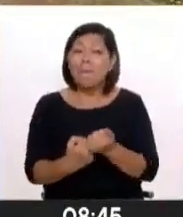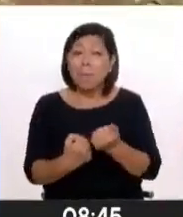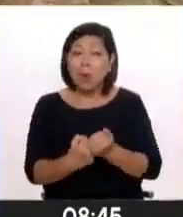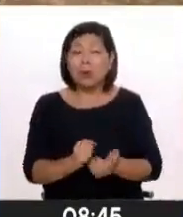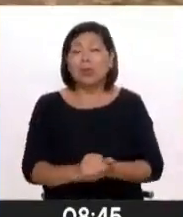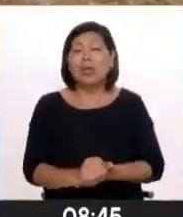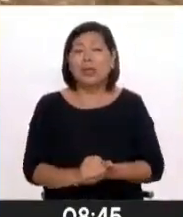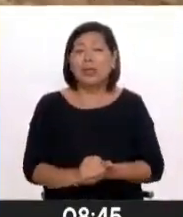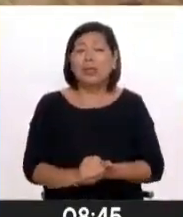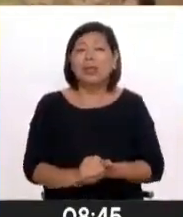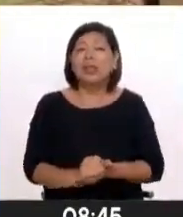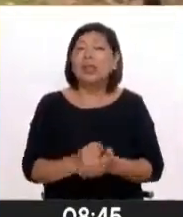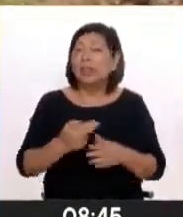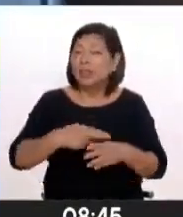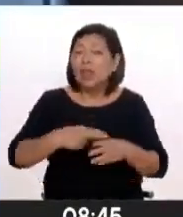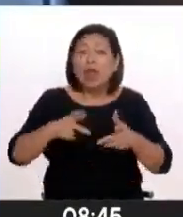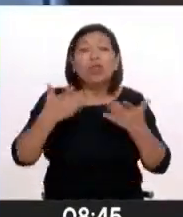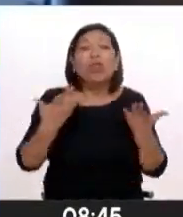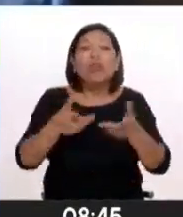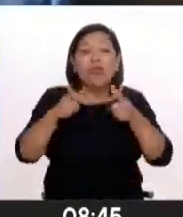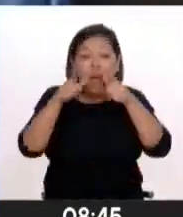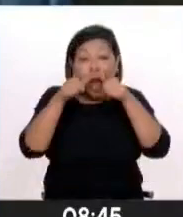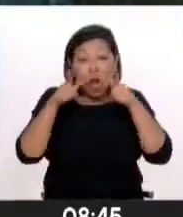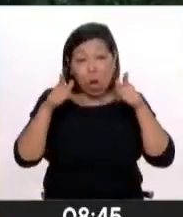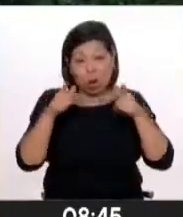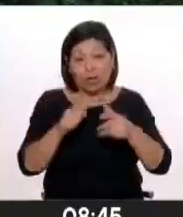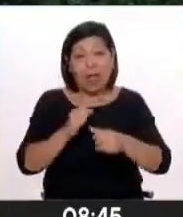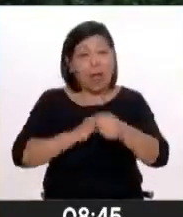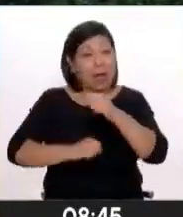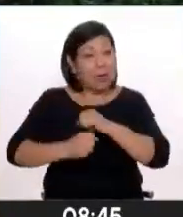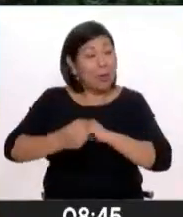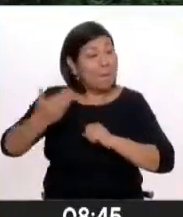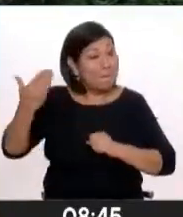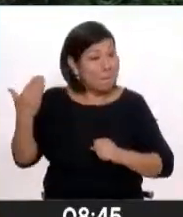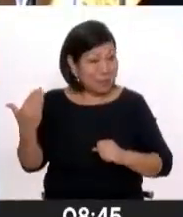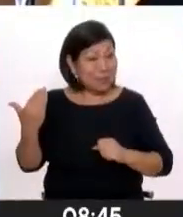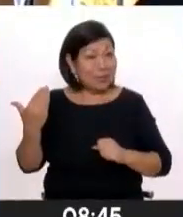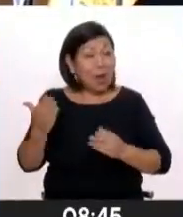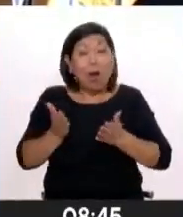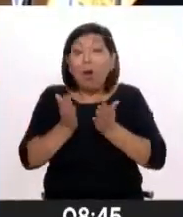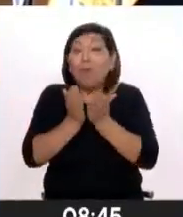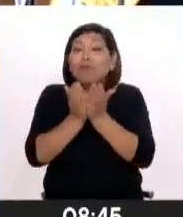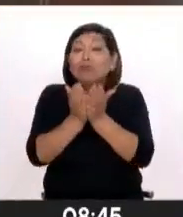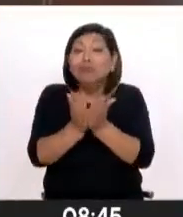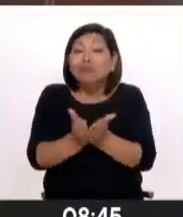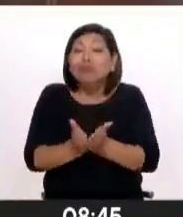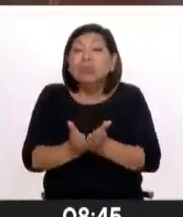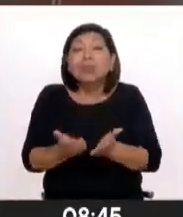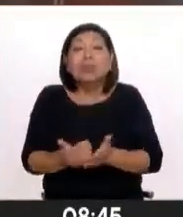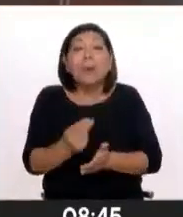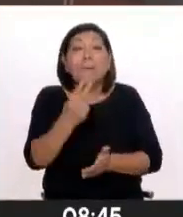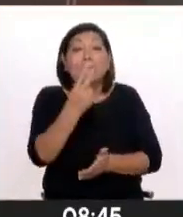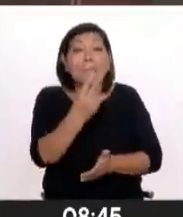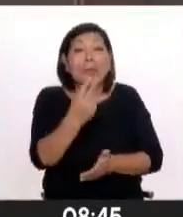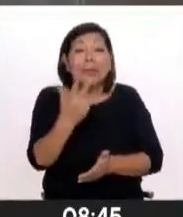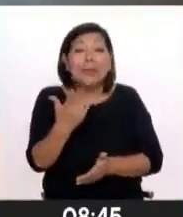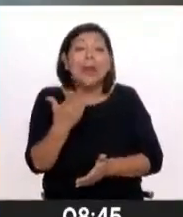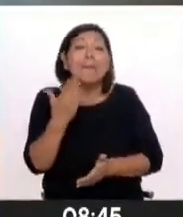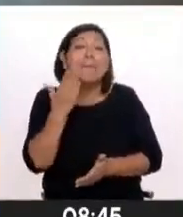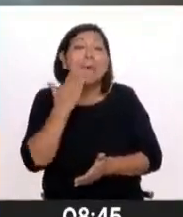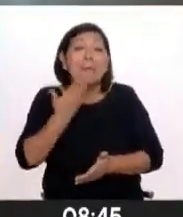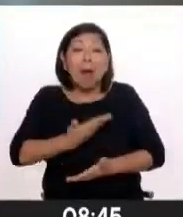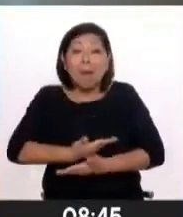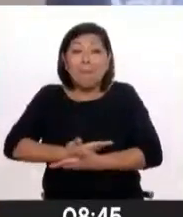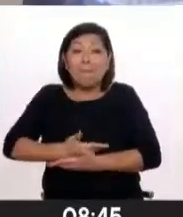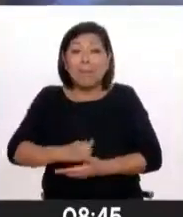que circulan en la región Loreto. Solo el año pasado, las embarcaciones PIAS atendieron a 23 madres